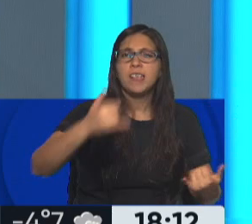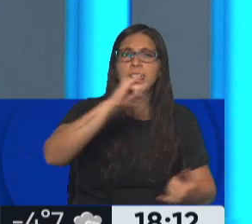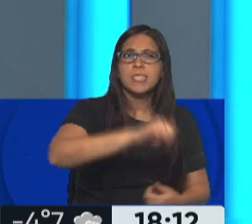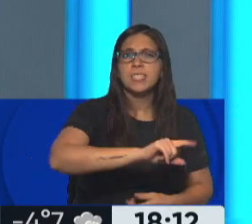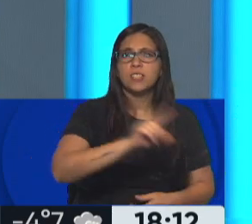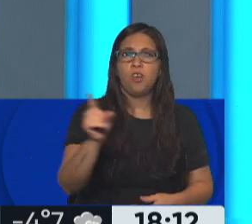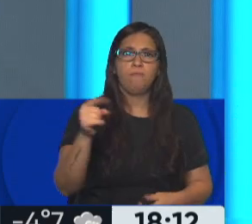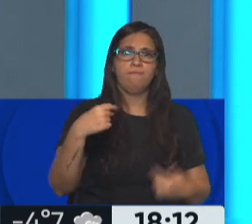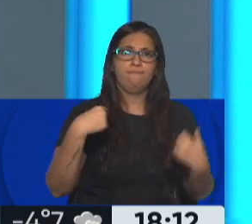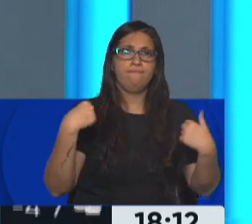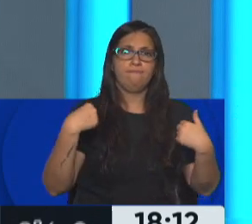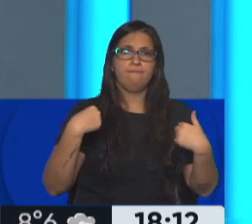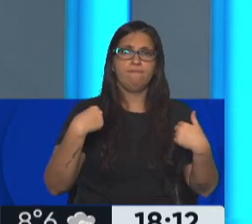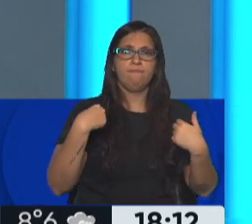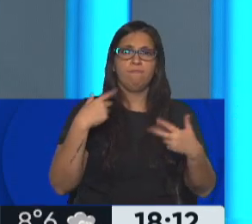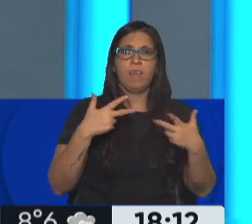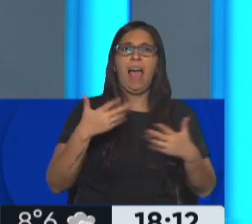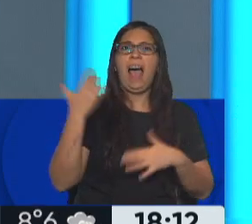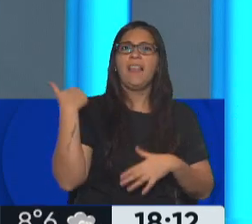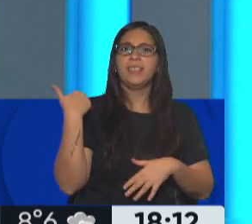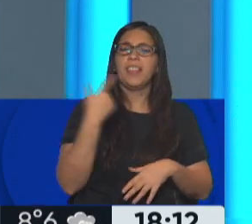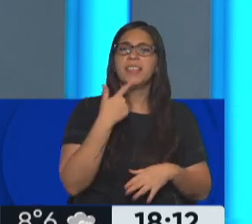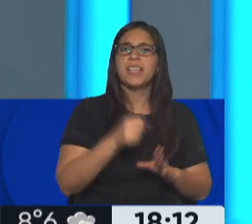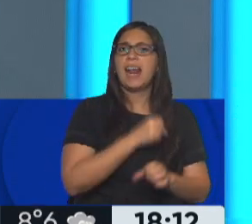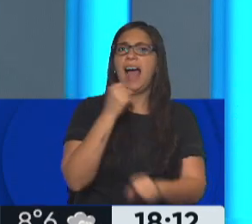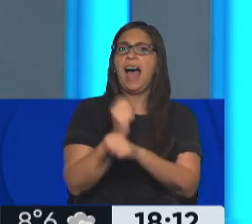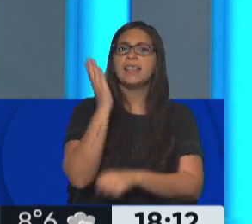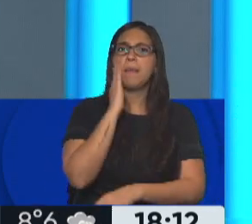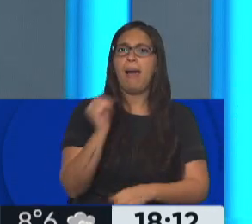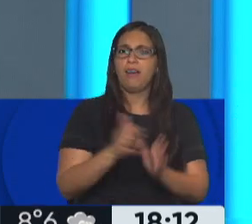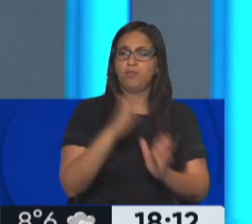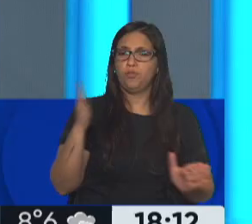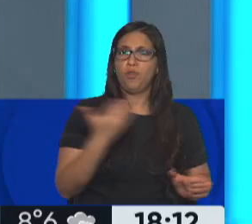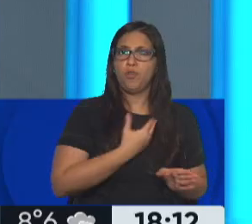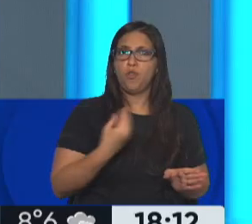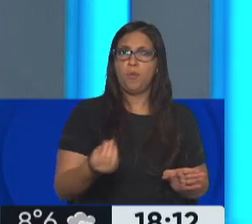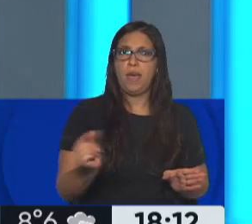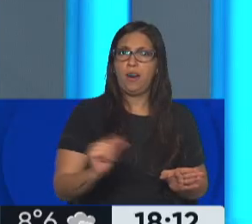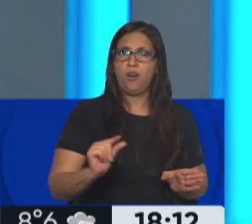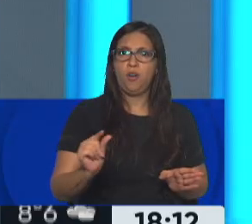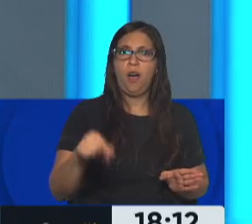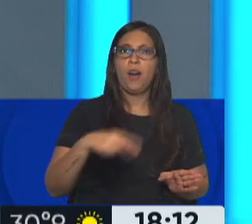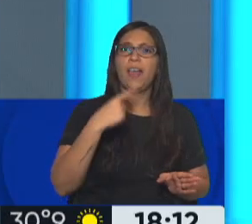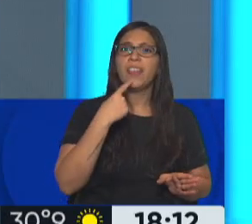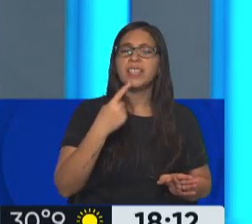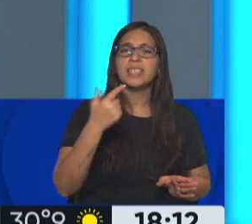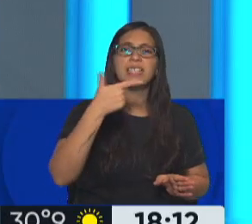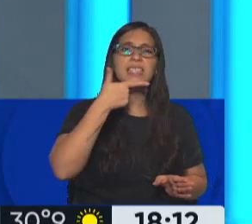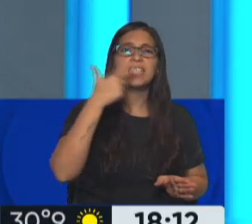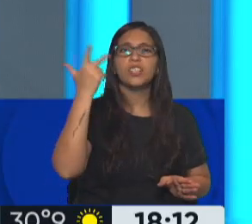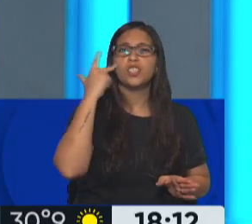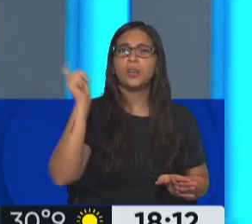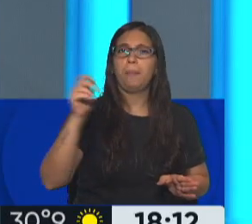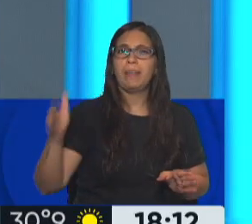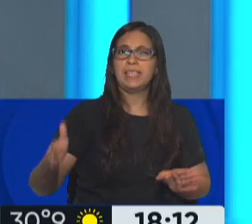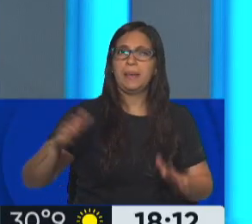yo lo remarcaba que al comienzo se había usado del gobierno interino hasta marzo y ahora ya hablan de un plazo máximo de 17, 18 meses. ¿Dónde